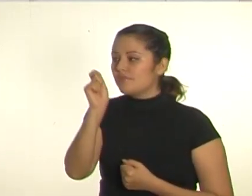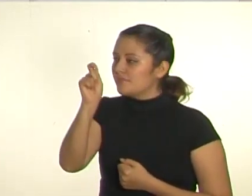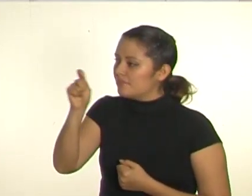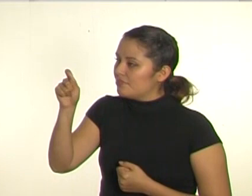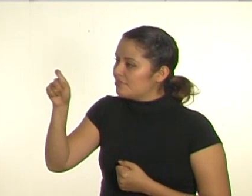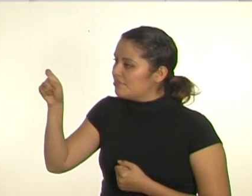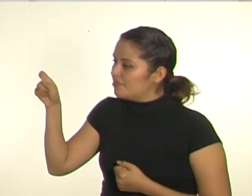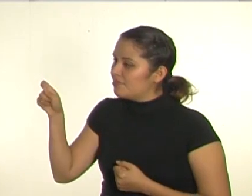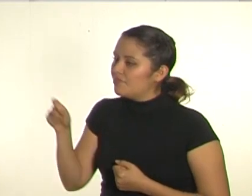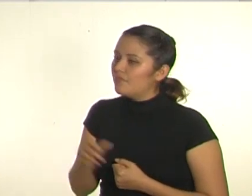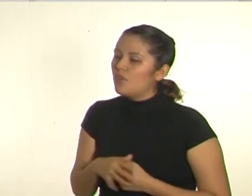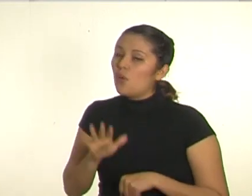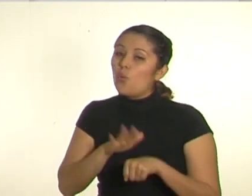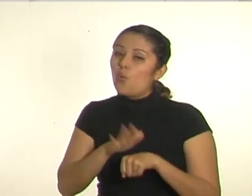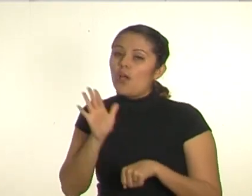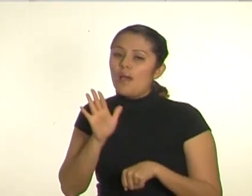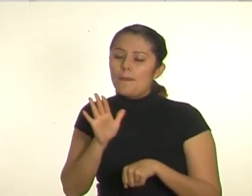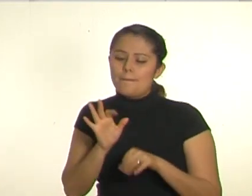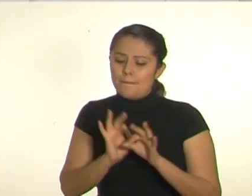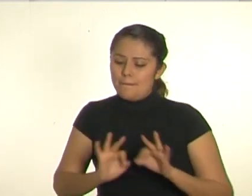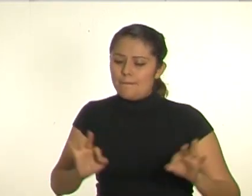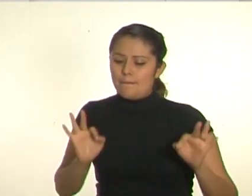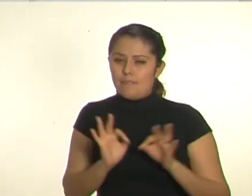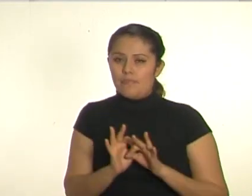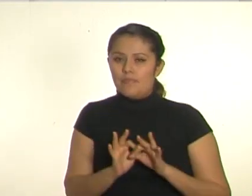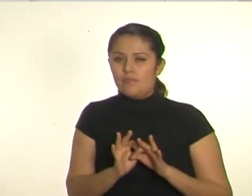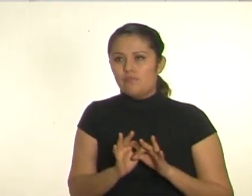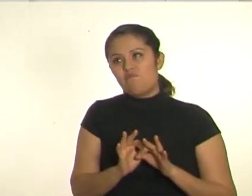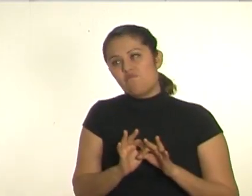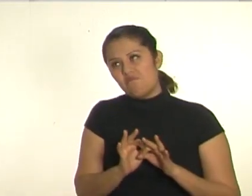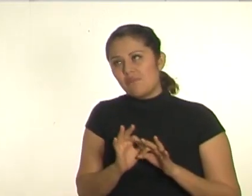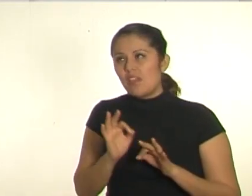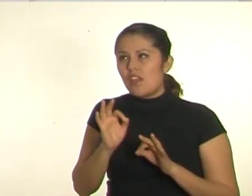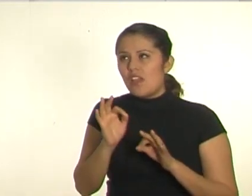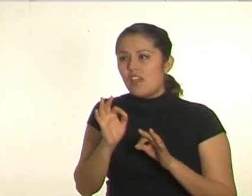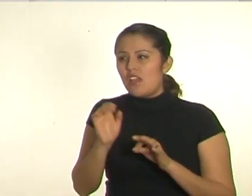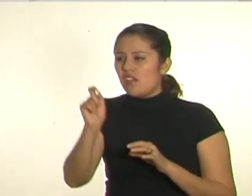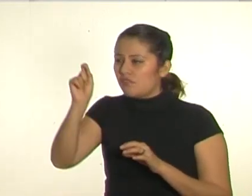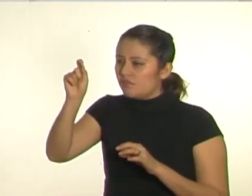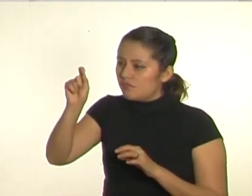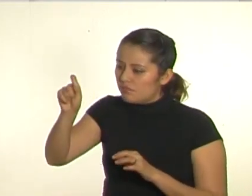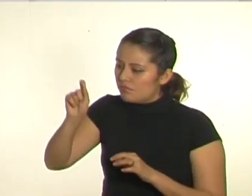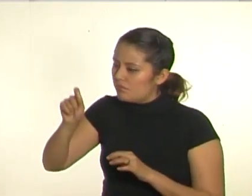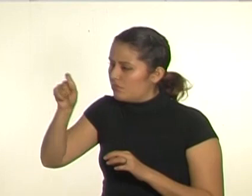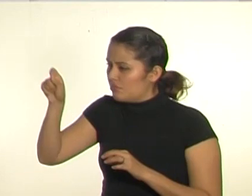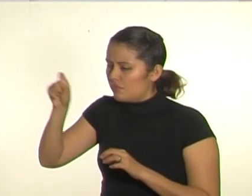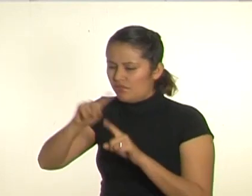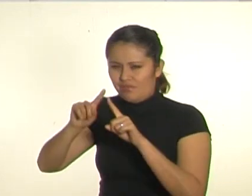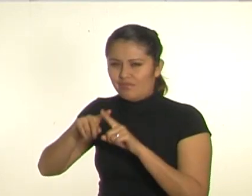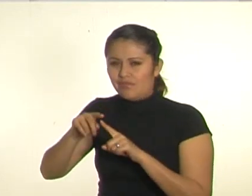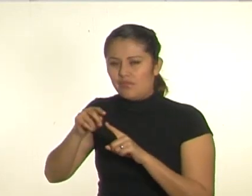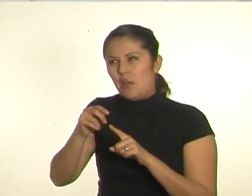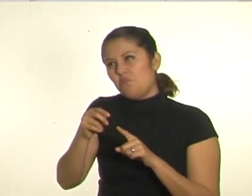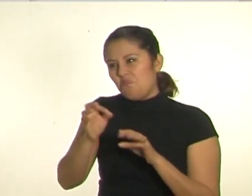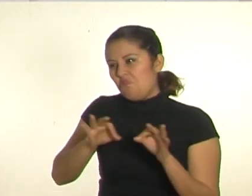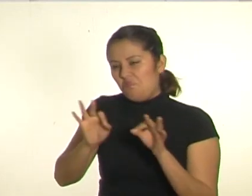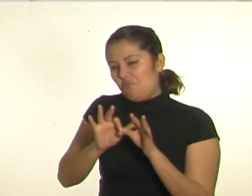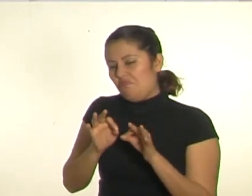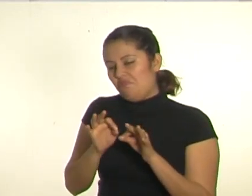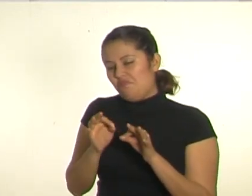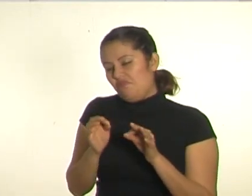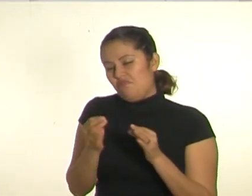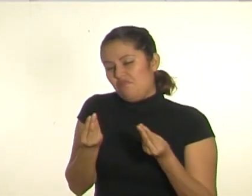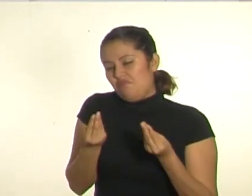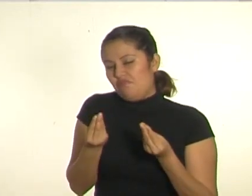mayor importancia y qué comillas son las de menor importancia, pero que también le sirven a la oración